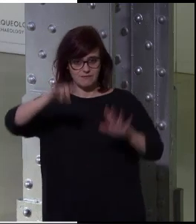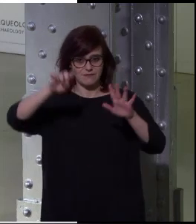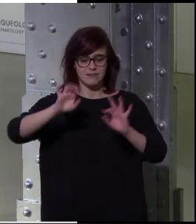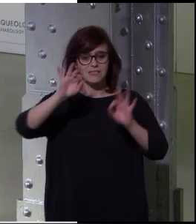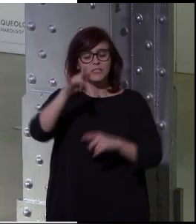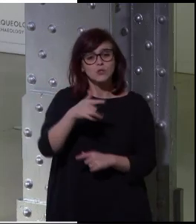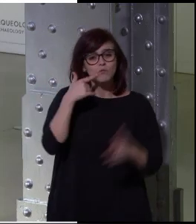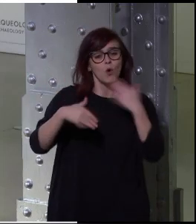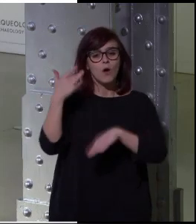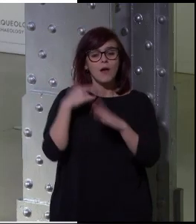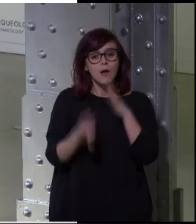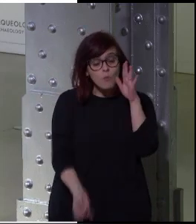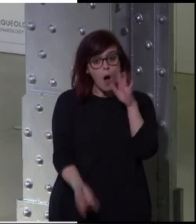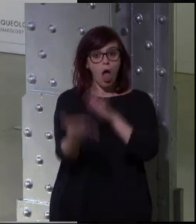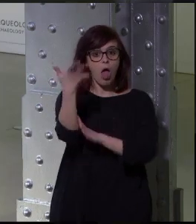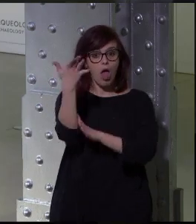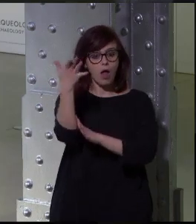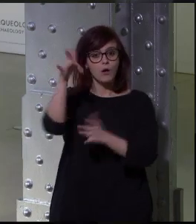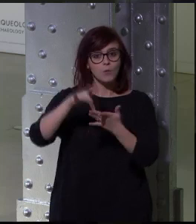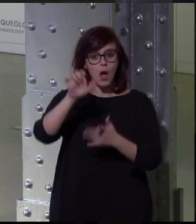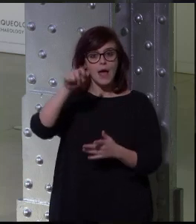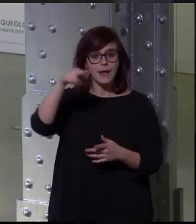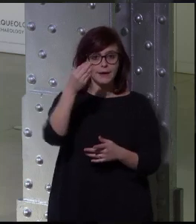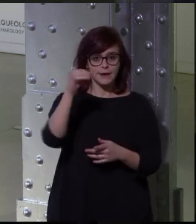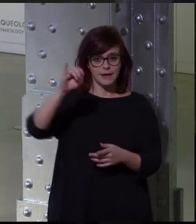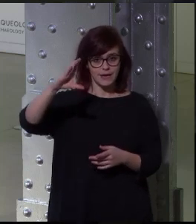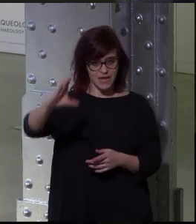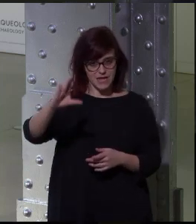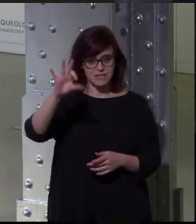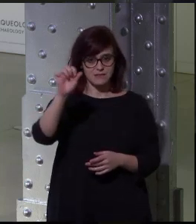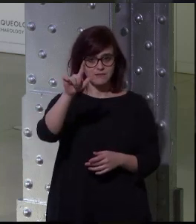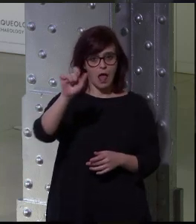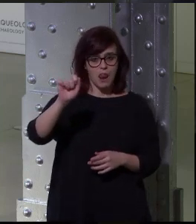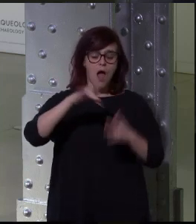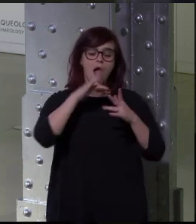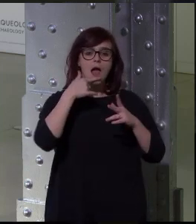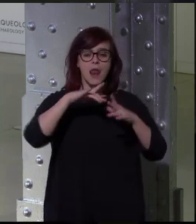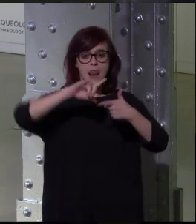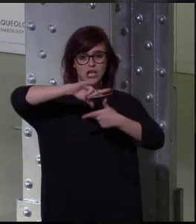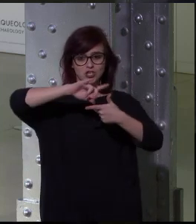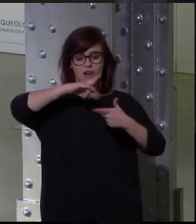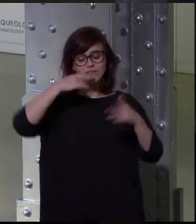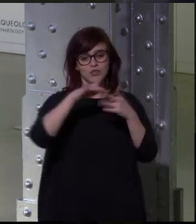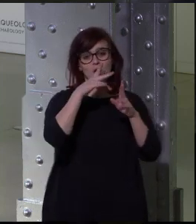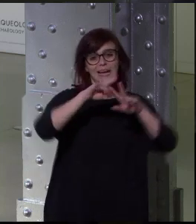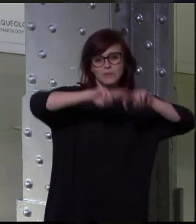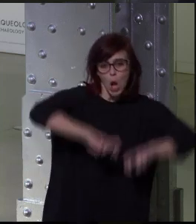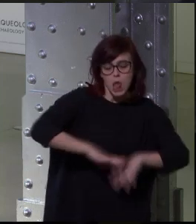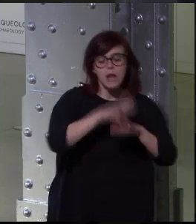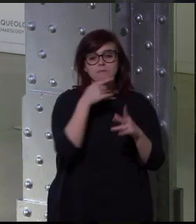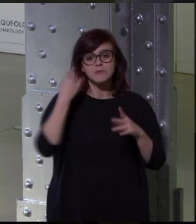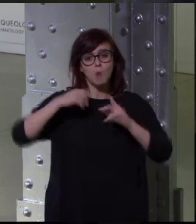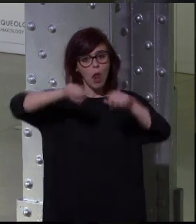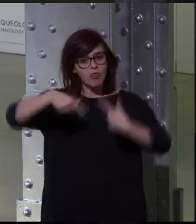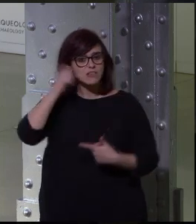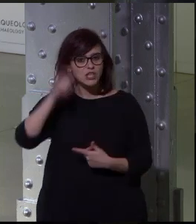que ideó, fue una genial idea de Enric Sala, National Geographic Explorer. Él es un biólogo marino, nació en